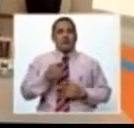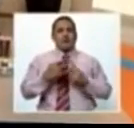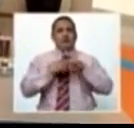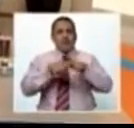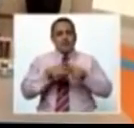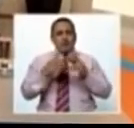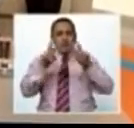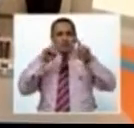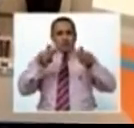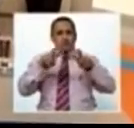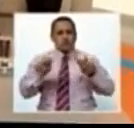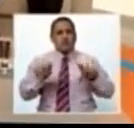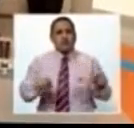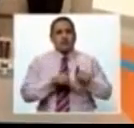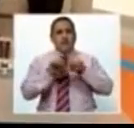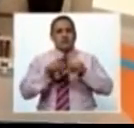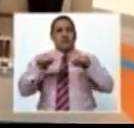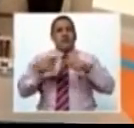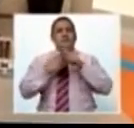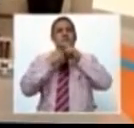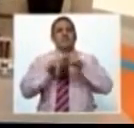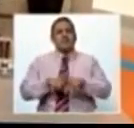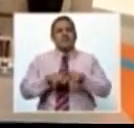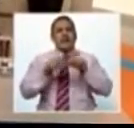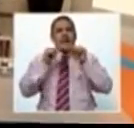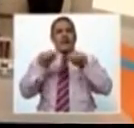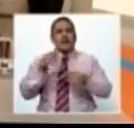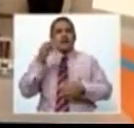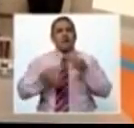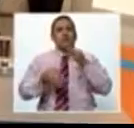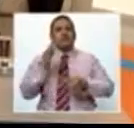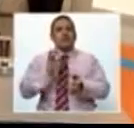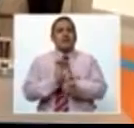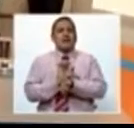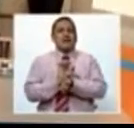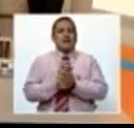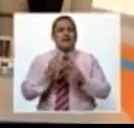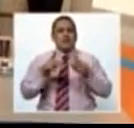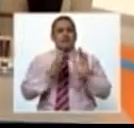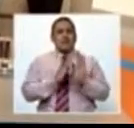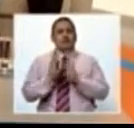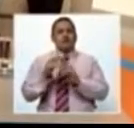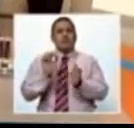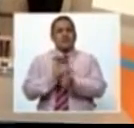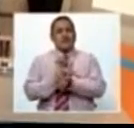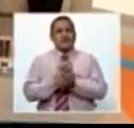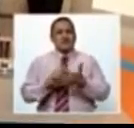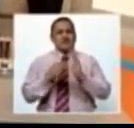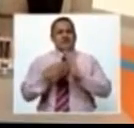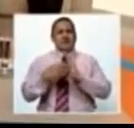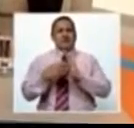de instrucción, con lo cual recién está empezando el juicio penal, el proceso penal. Entonces uno podría